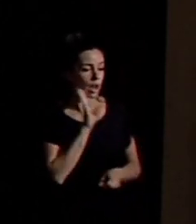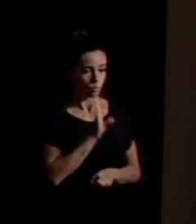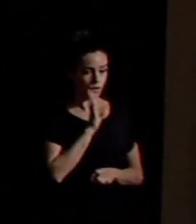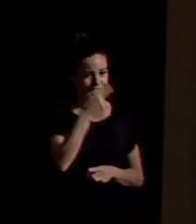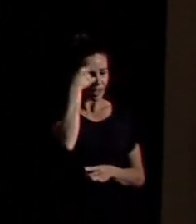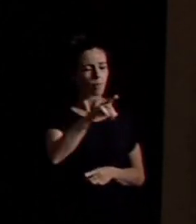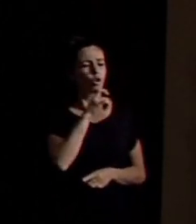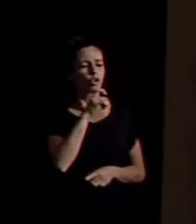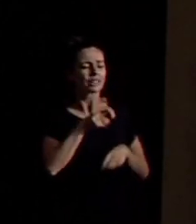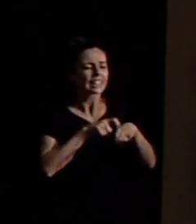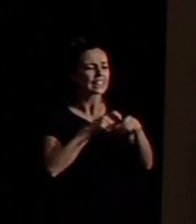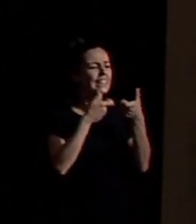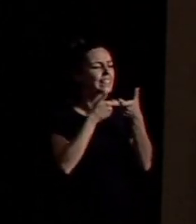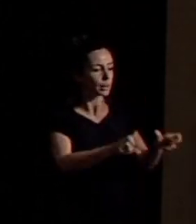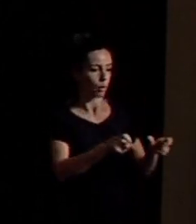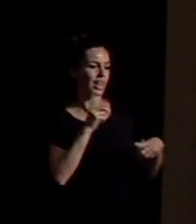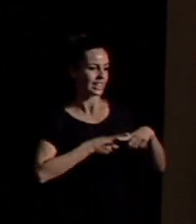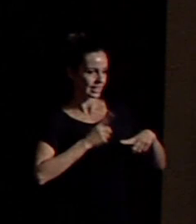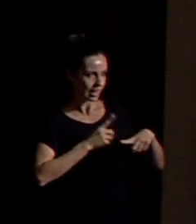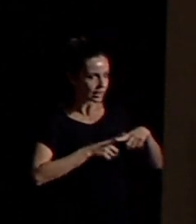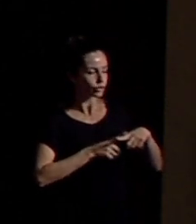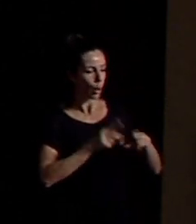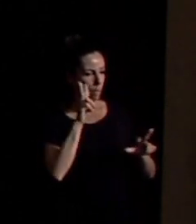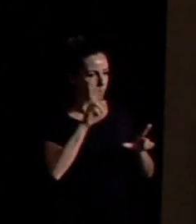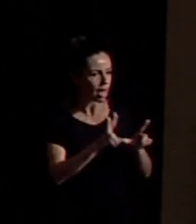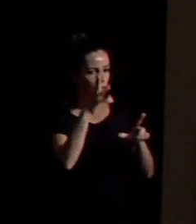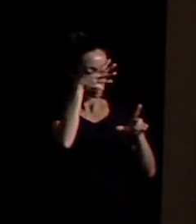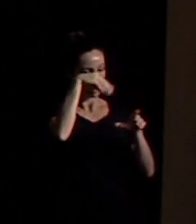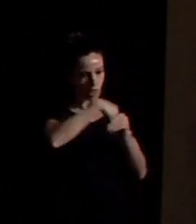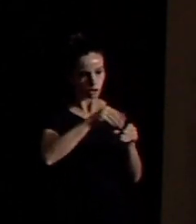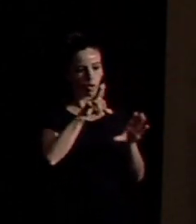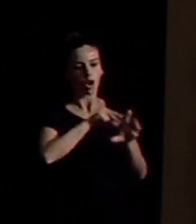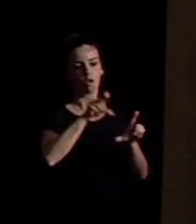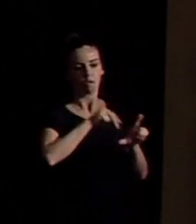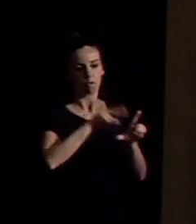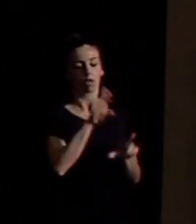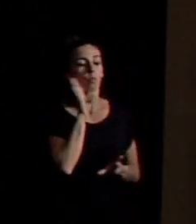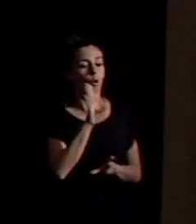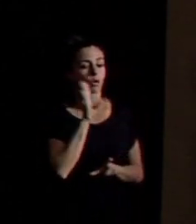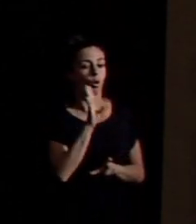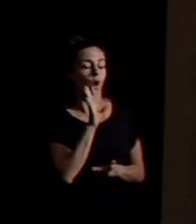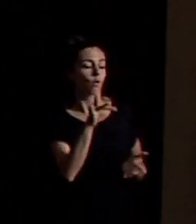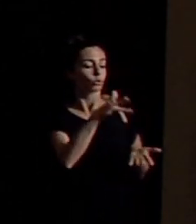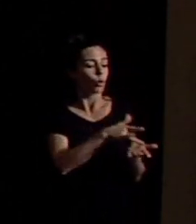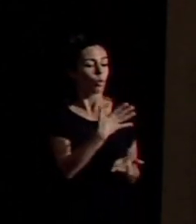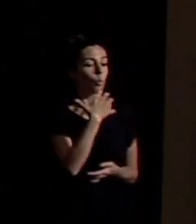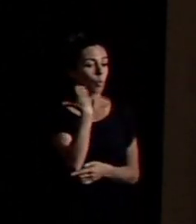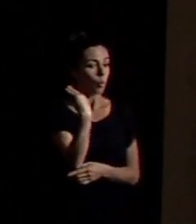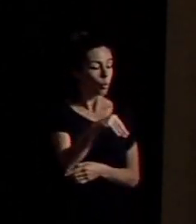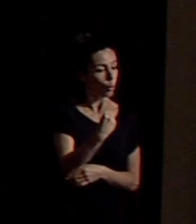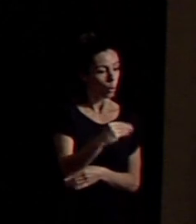refleja hoy la industria de la pornografía, ¿no? Donde un chaval, en este